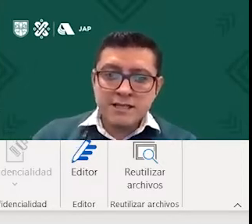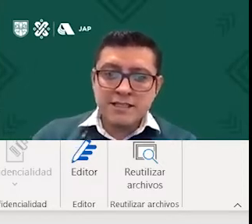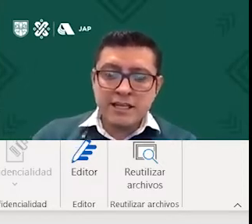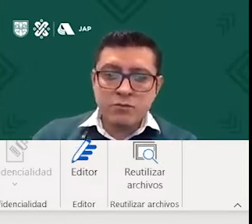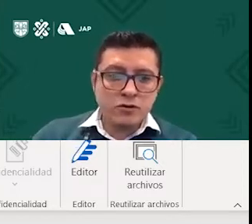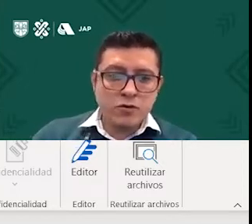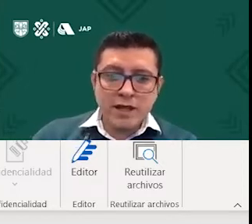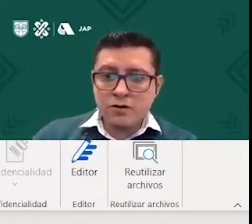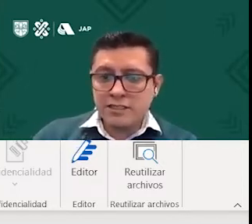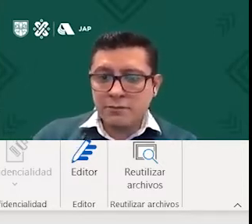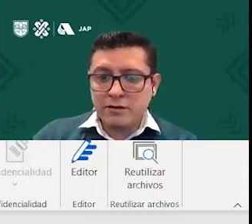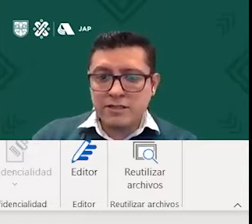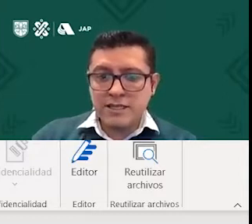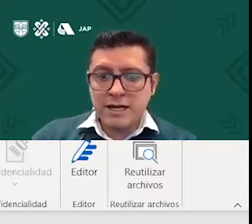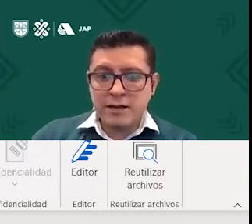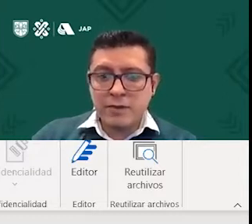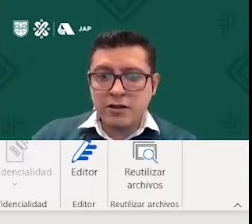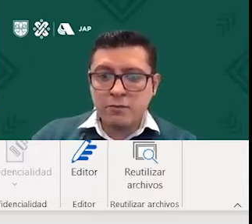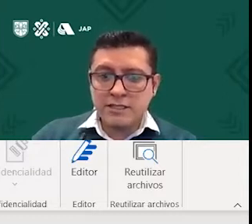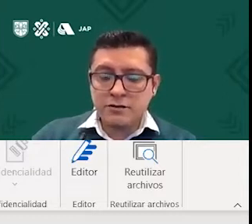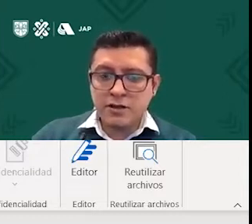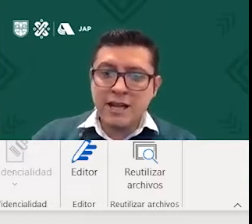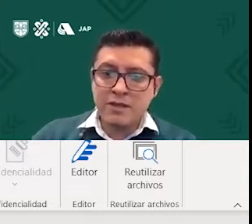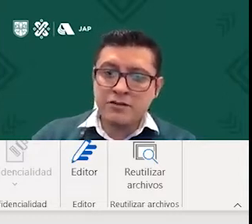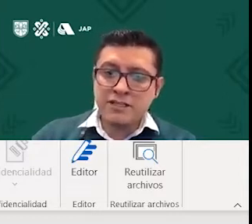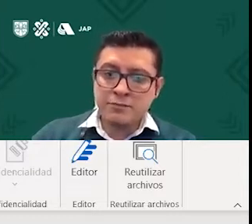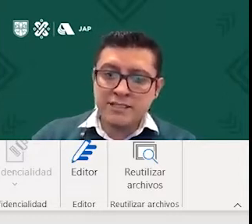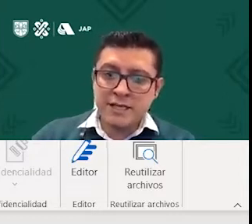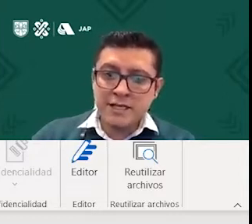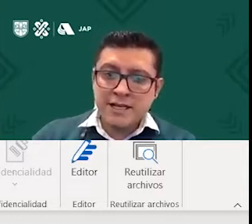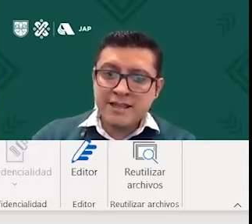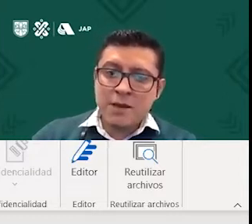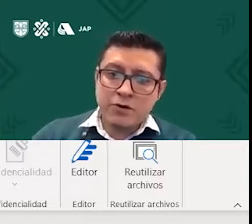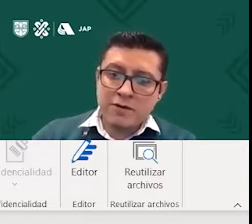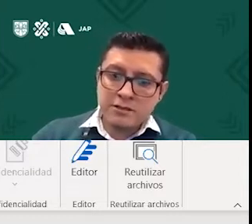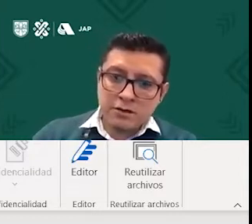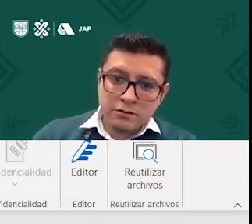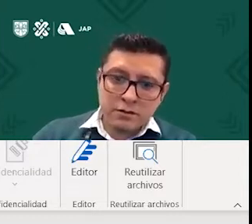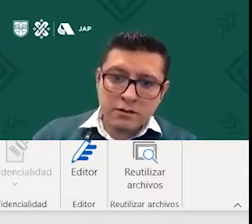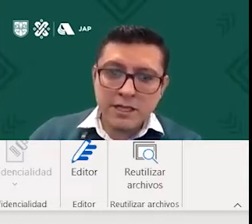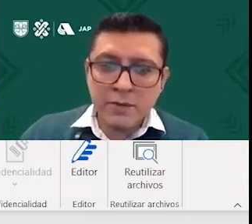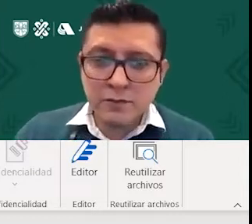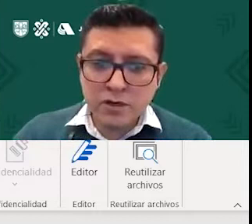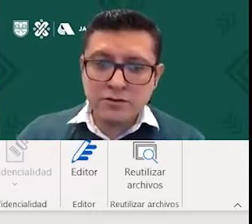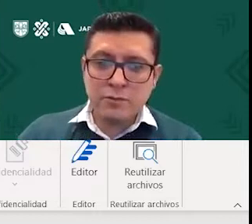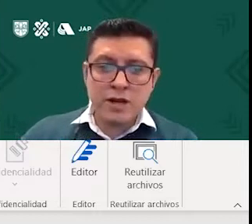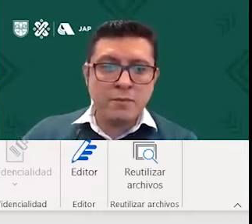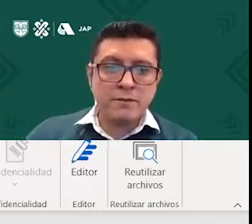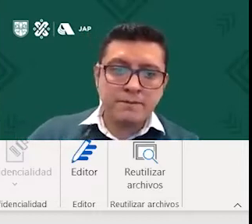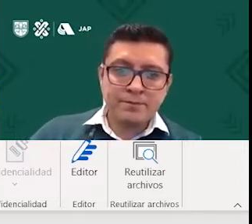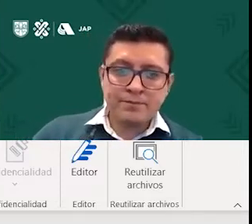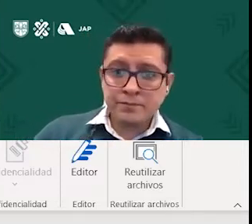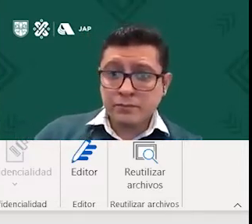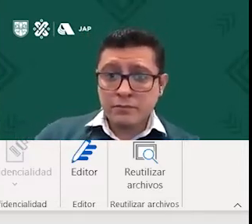sí tener mucho cuidado con ese aspecto de señalar el periodo preciso y la mención expresa de la aprobación del presupuesto y